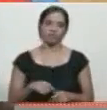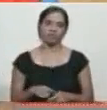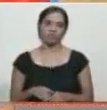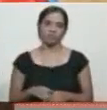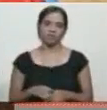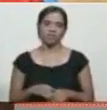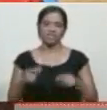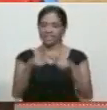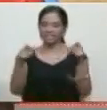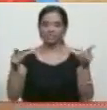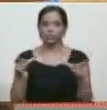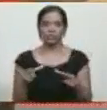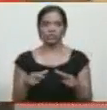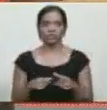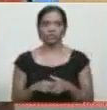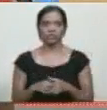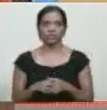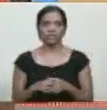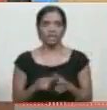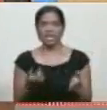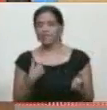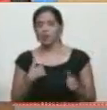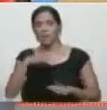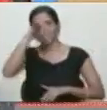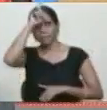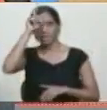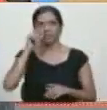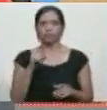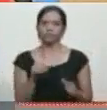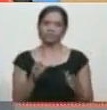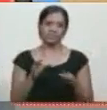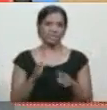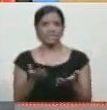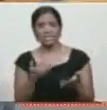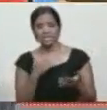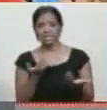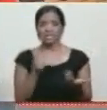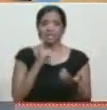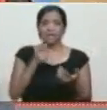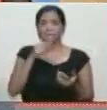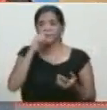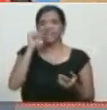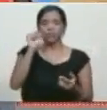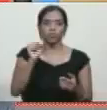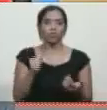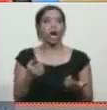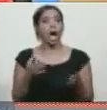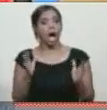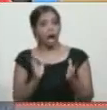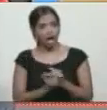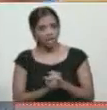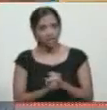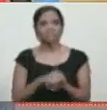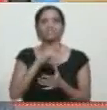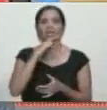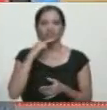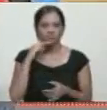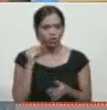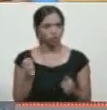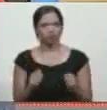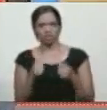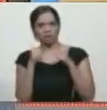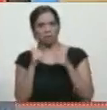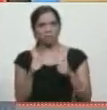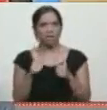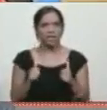esta situación. Ay, es que yo me arrepiento de haber apoyado a Nicolás Maduro. Coño, qué sabroso. ¿Ah? Qué chévere,